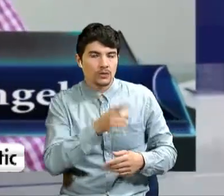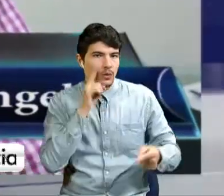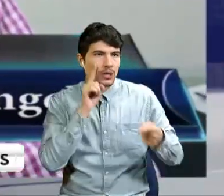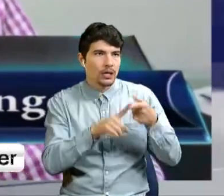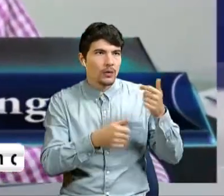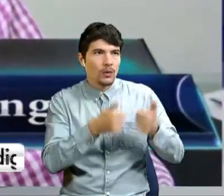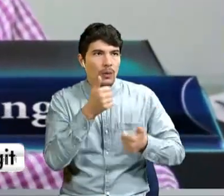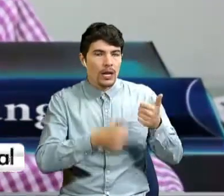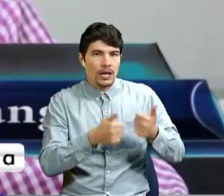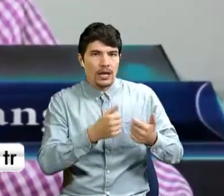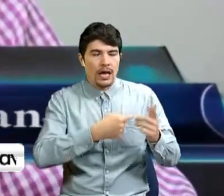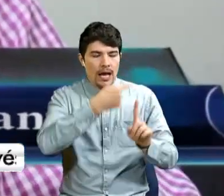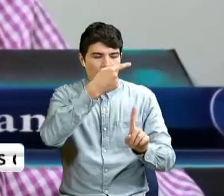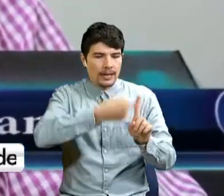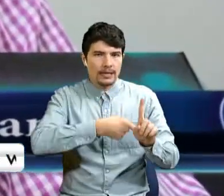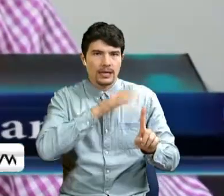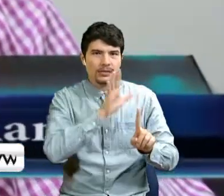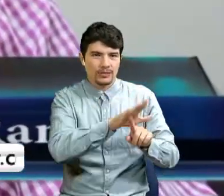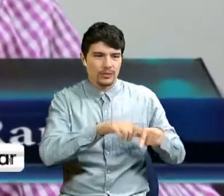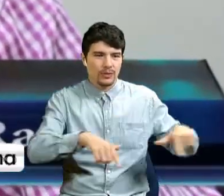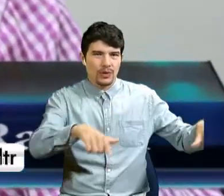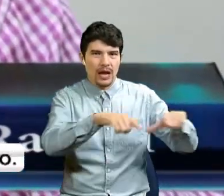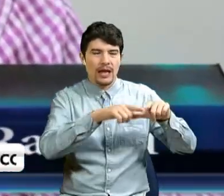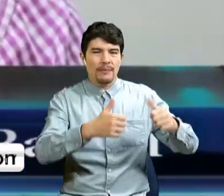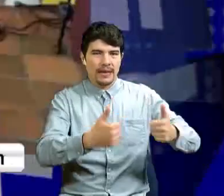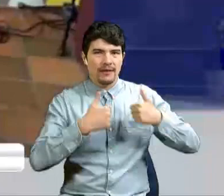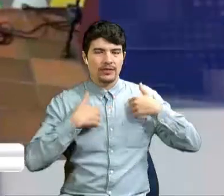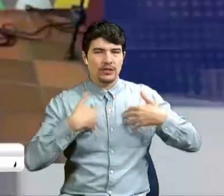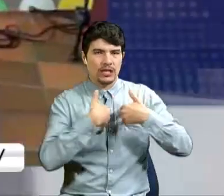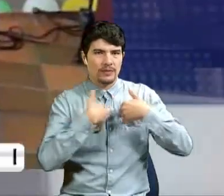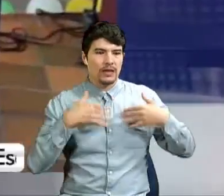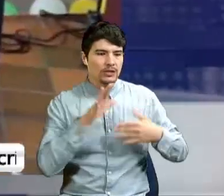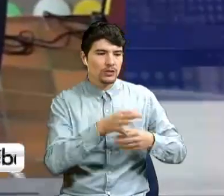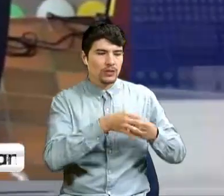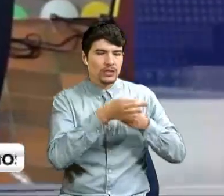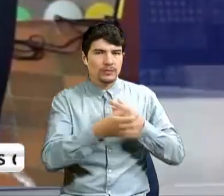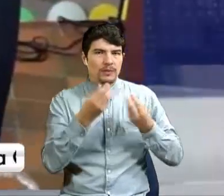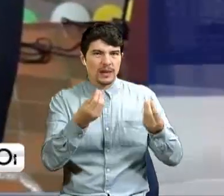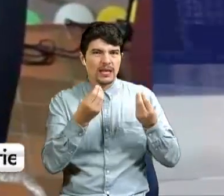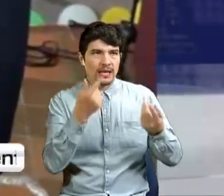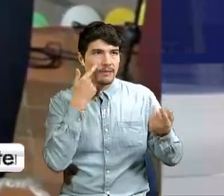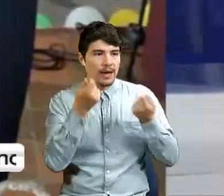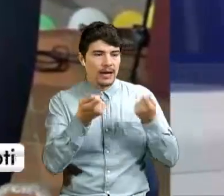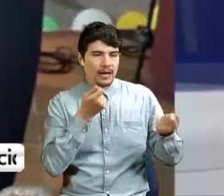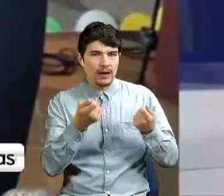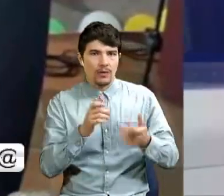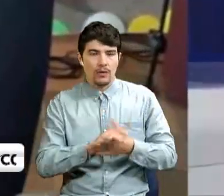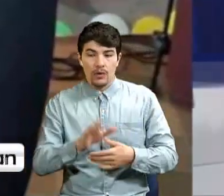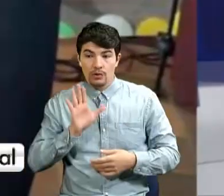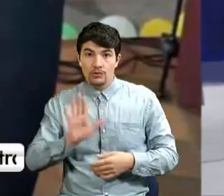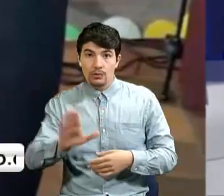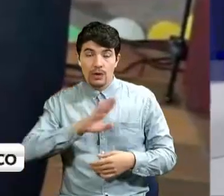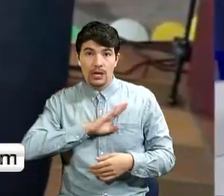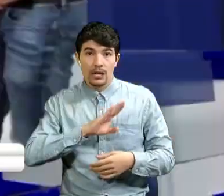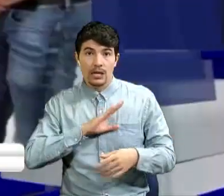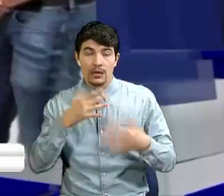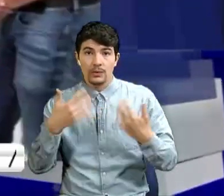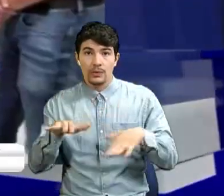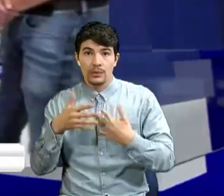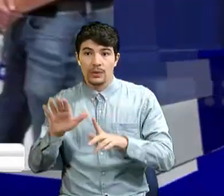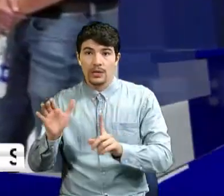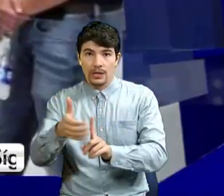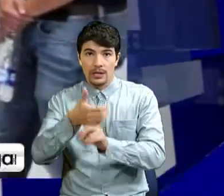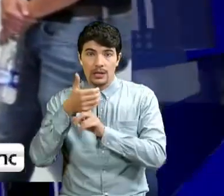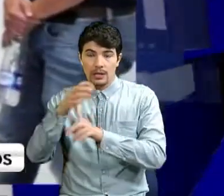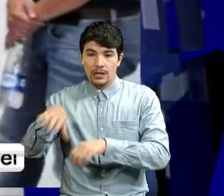objeto arrendar la planta de beneficio animal del municipio para su manejo y operación. El alcalde fue cobijado con medida